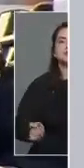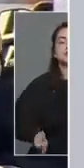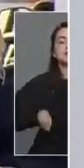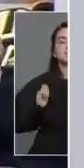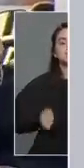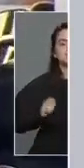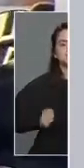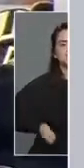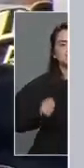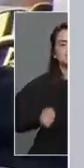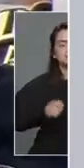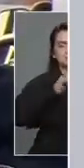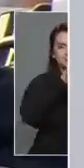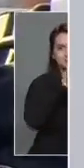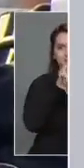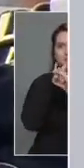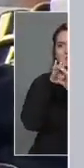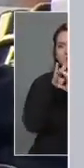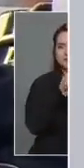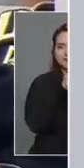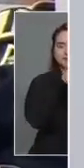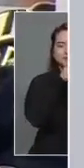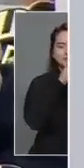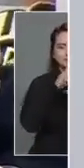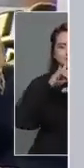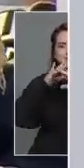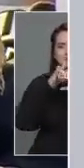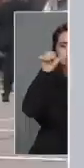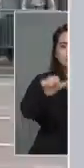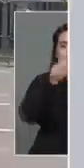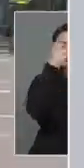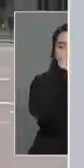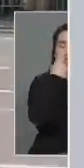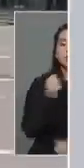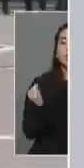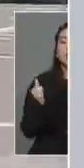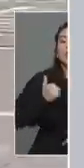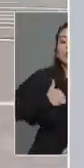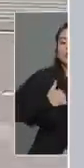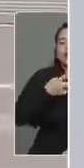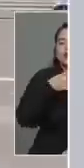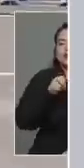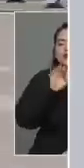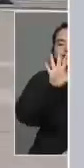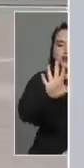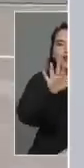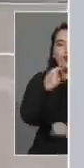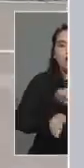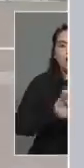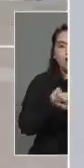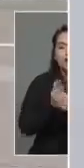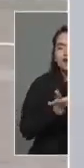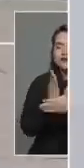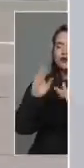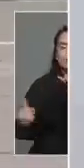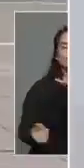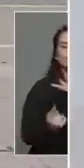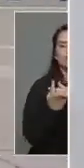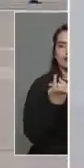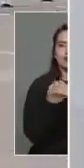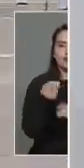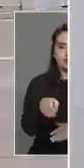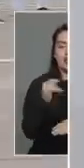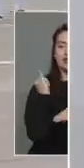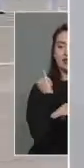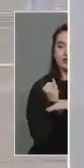ministra, muchas gracias. Y en materia de TPP, también se van a conversar con respecto a eso en la agenda, al menos. ¿Y cómo va el trabajo del gobierno para ratificar el TPP? Bueno,